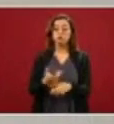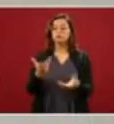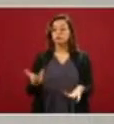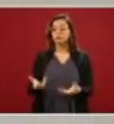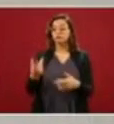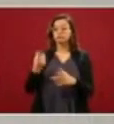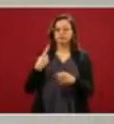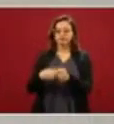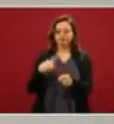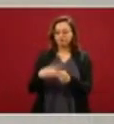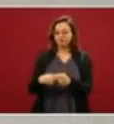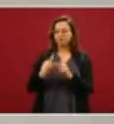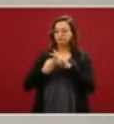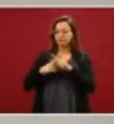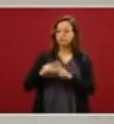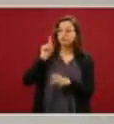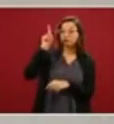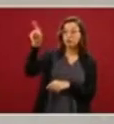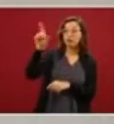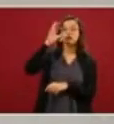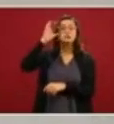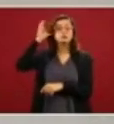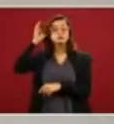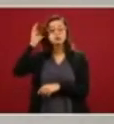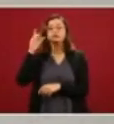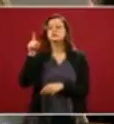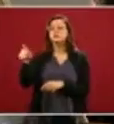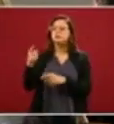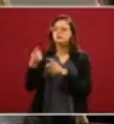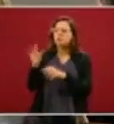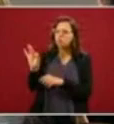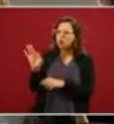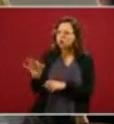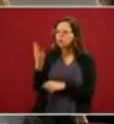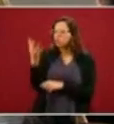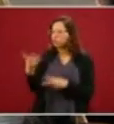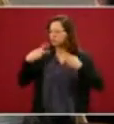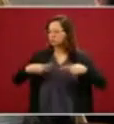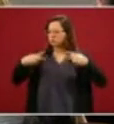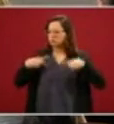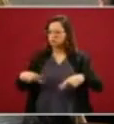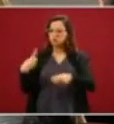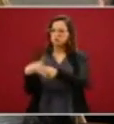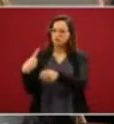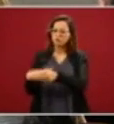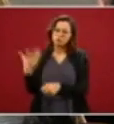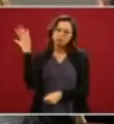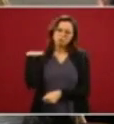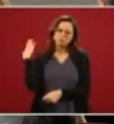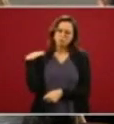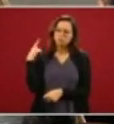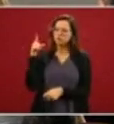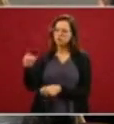empezó en Wuhan, China, como un pequeño brote de 44 casos de neumonía en un